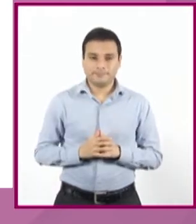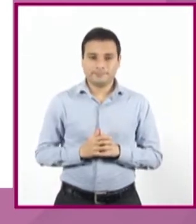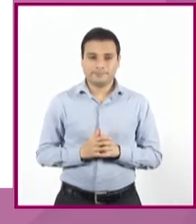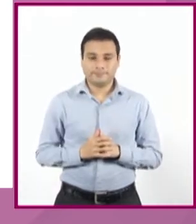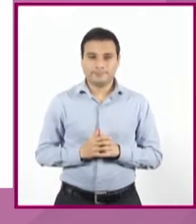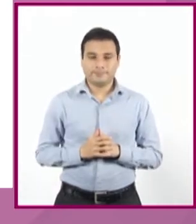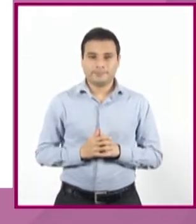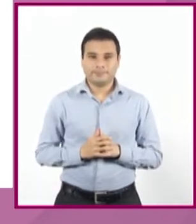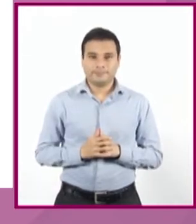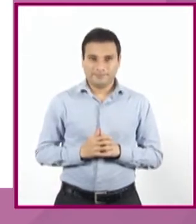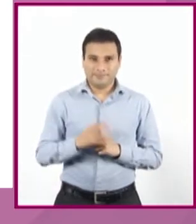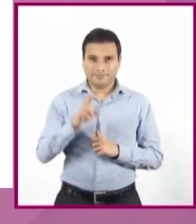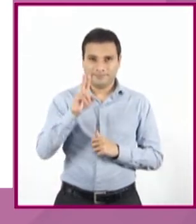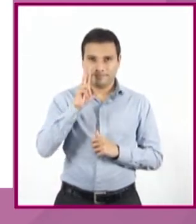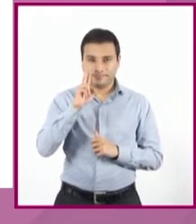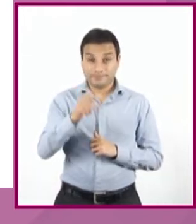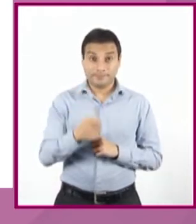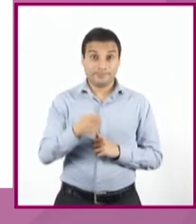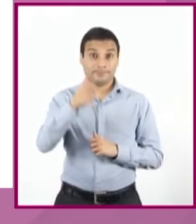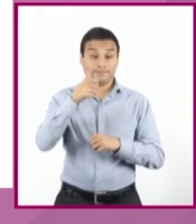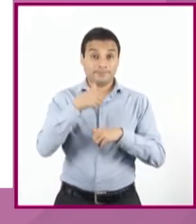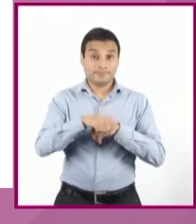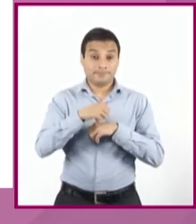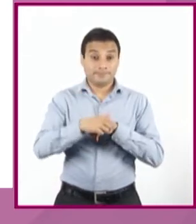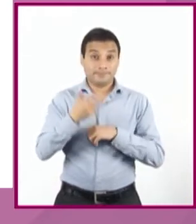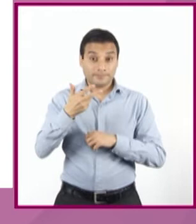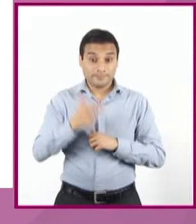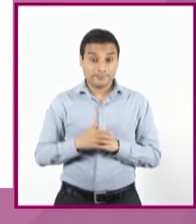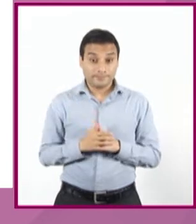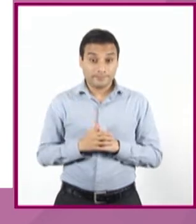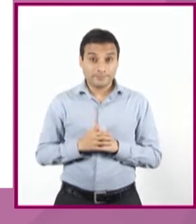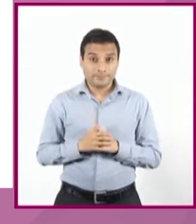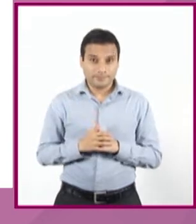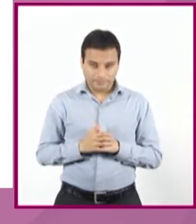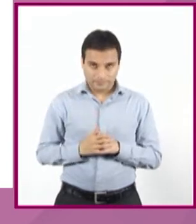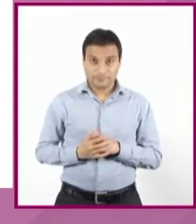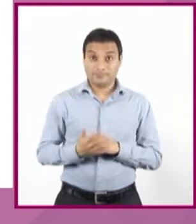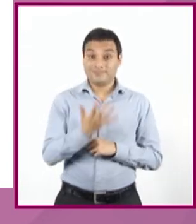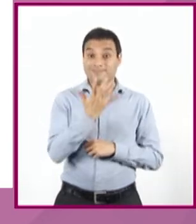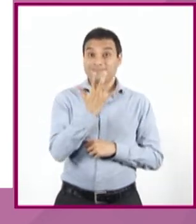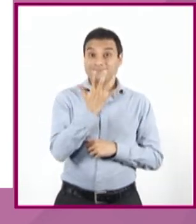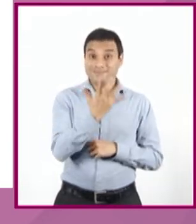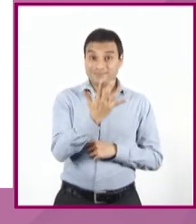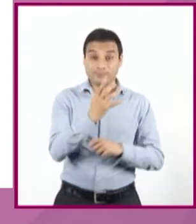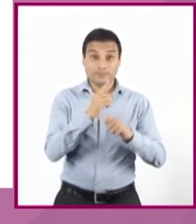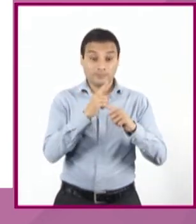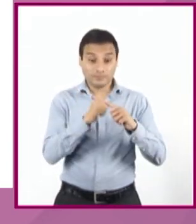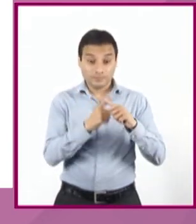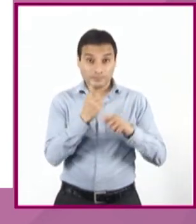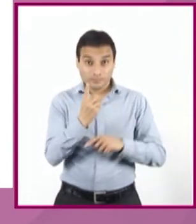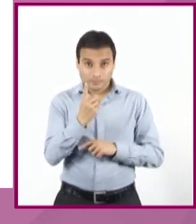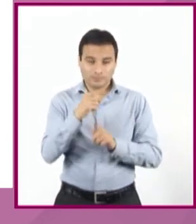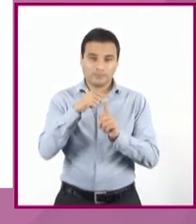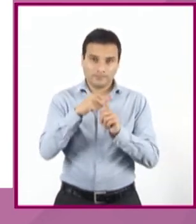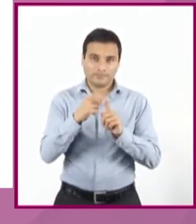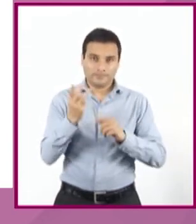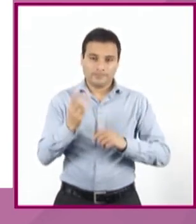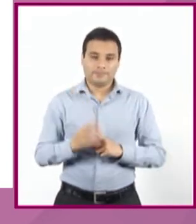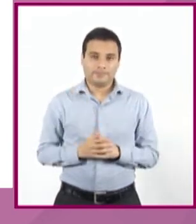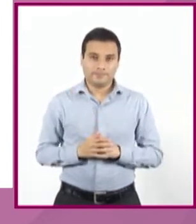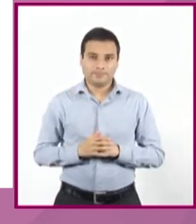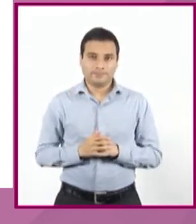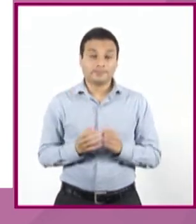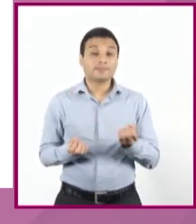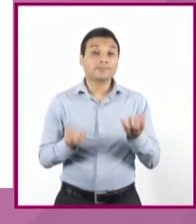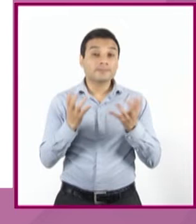como el primer término de la sucesión es 8, a 5 por 1 le sumamos 3, lo que es igual